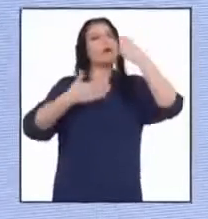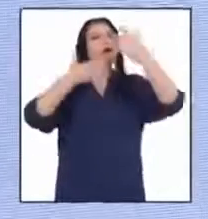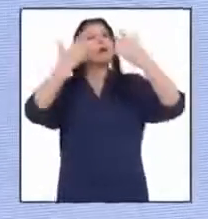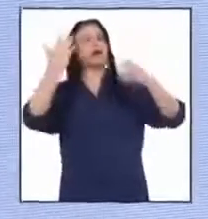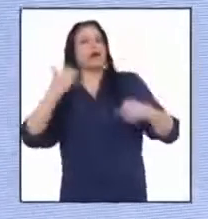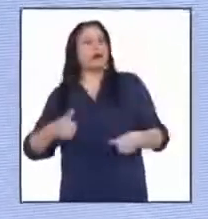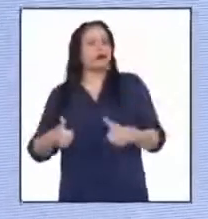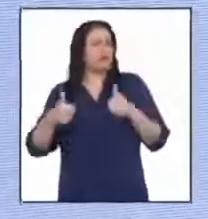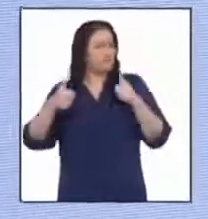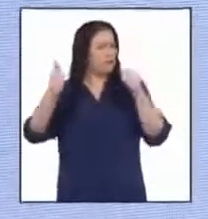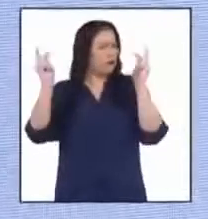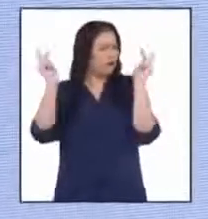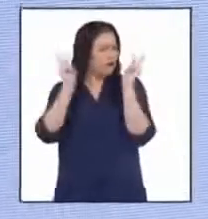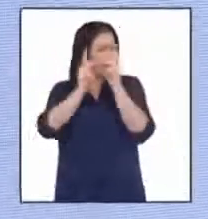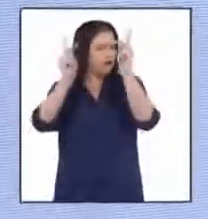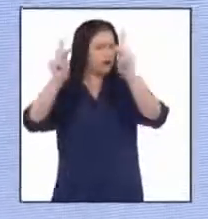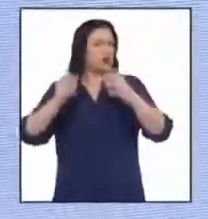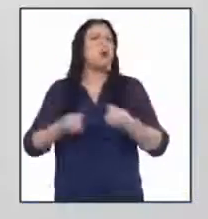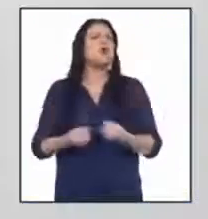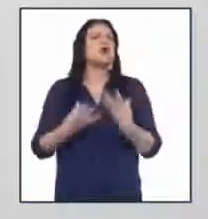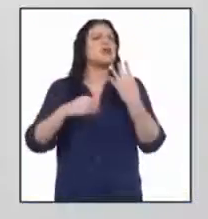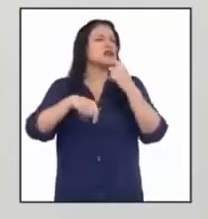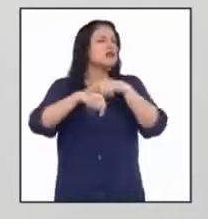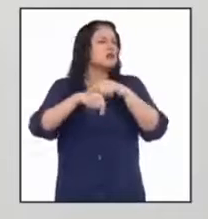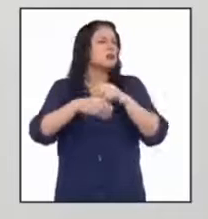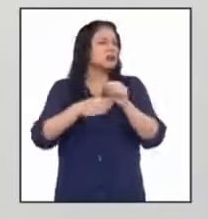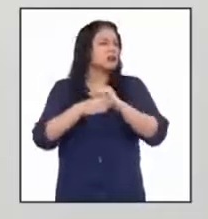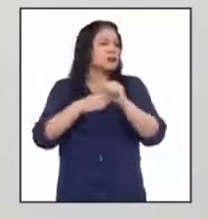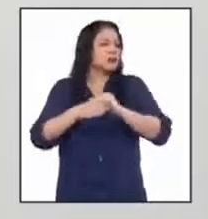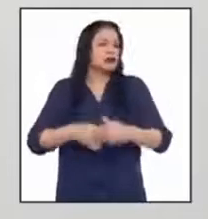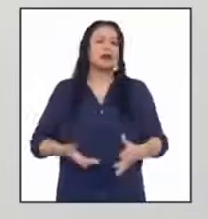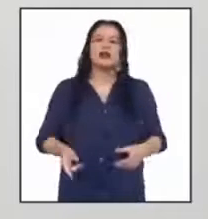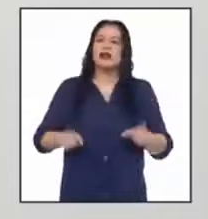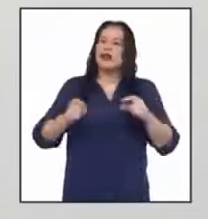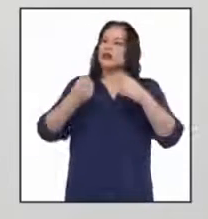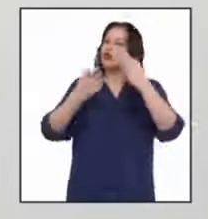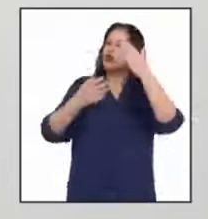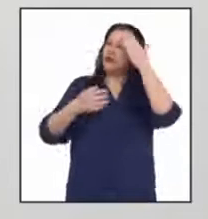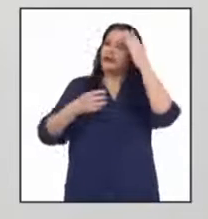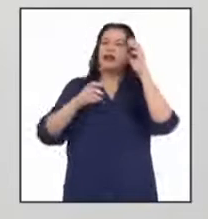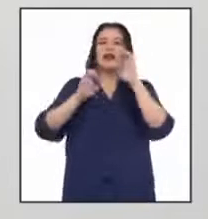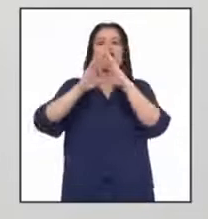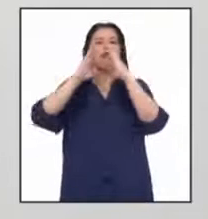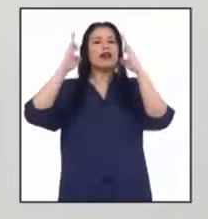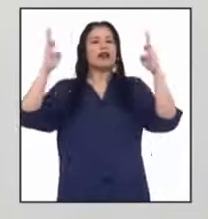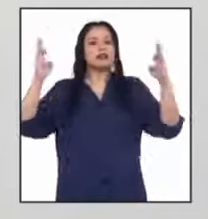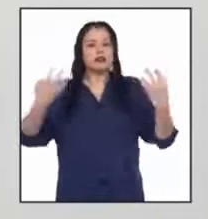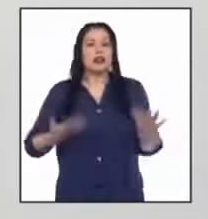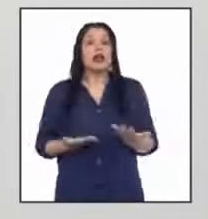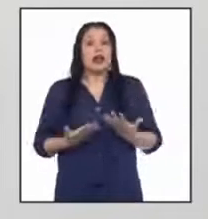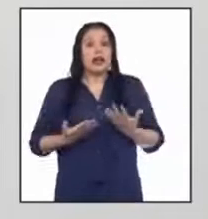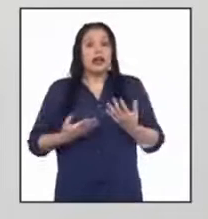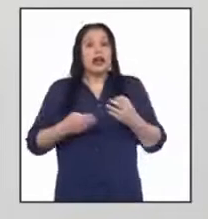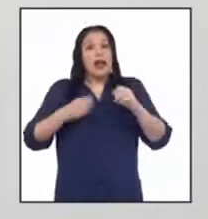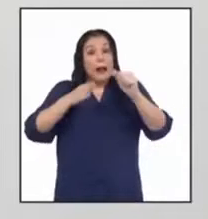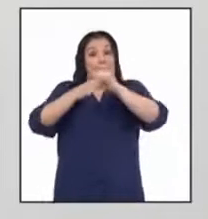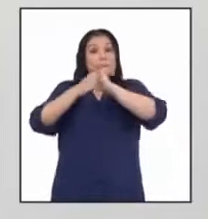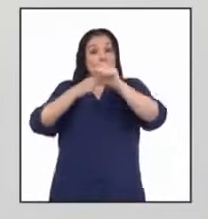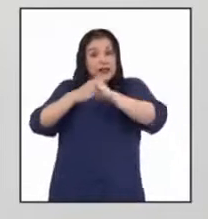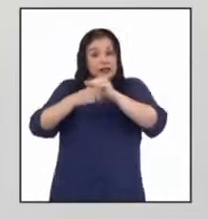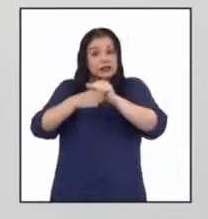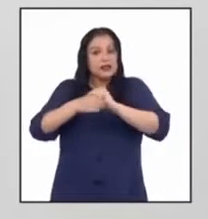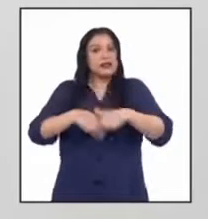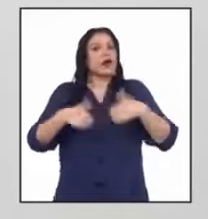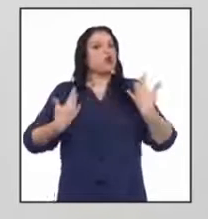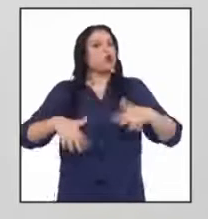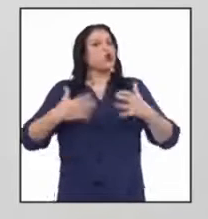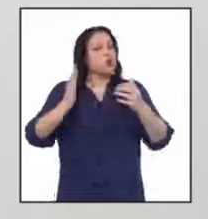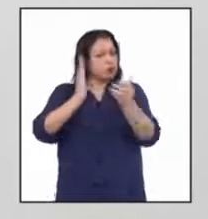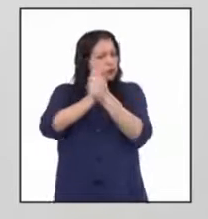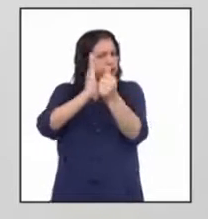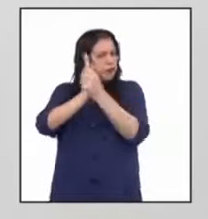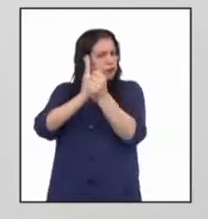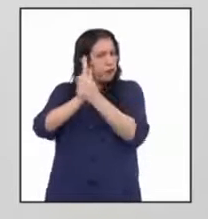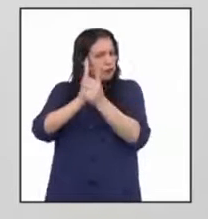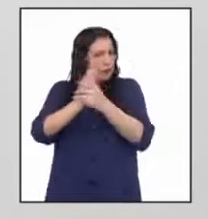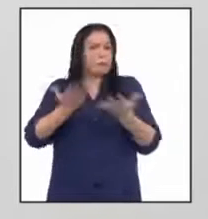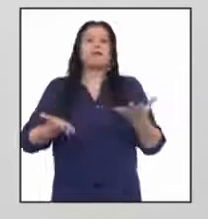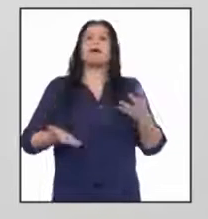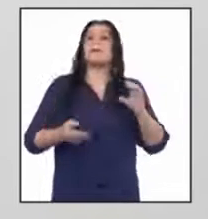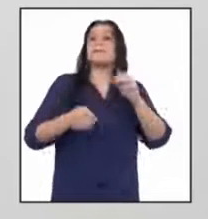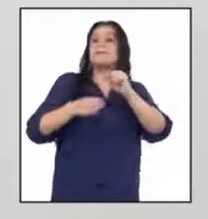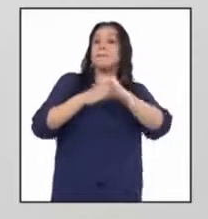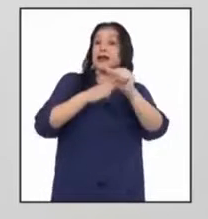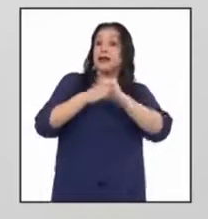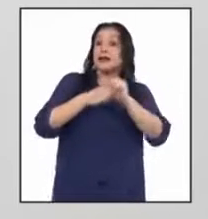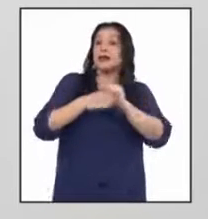así, perfecto? ¿Has escuchado la frase, la práctica hace al maestro? Practicar el